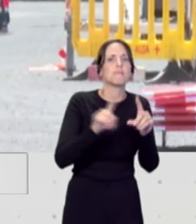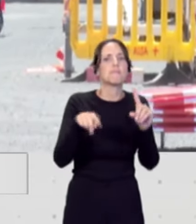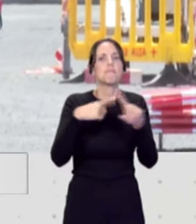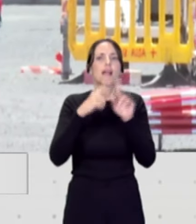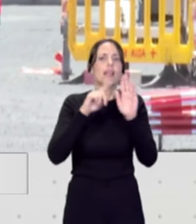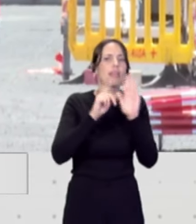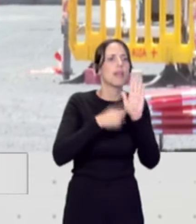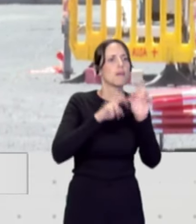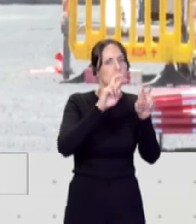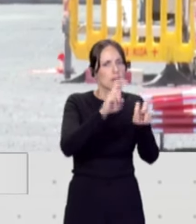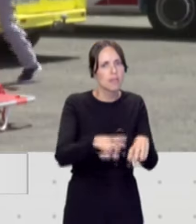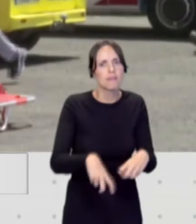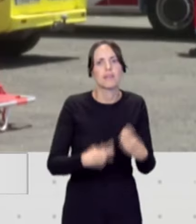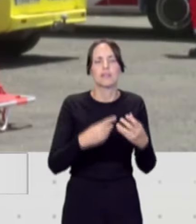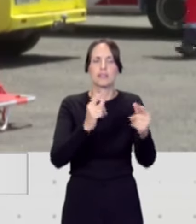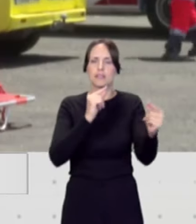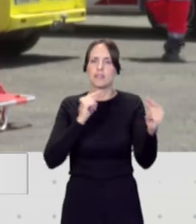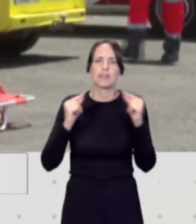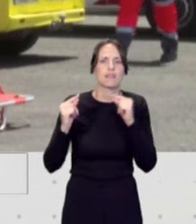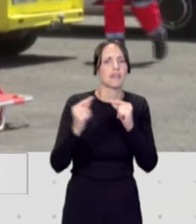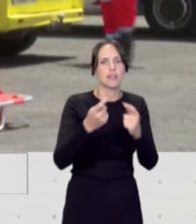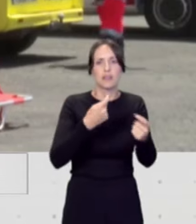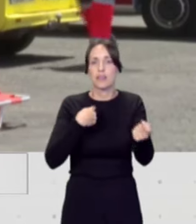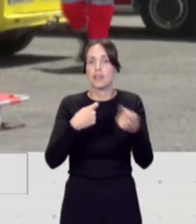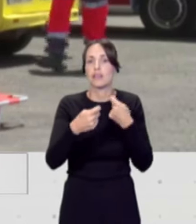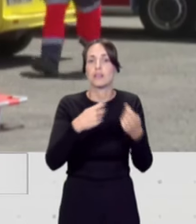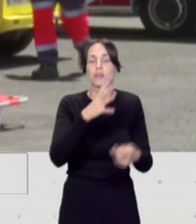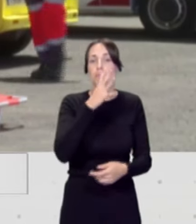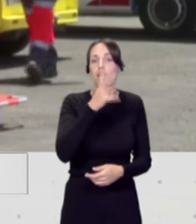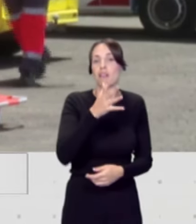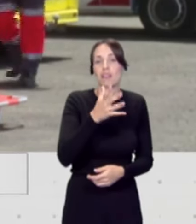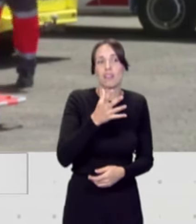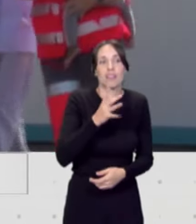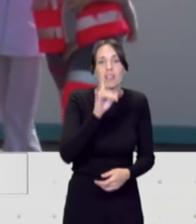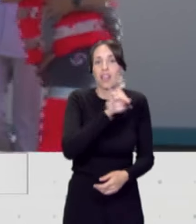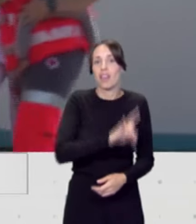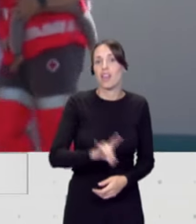no puede seguir soportando lo